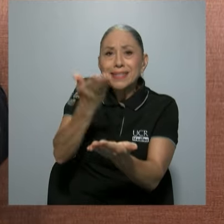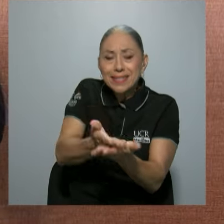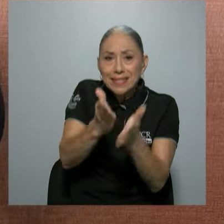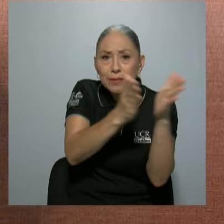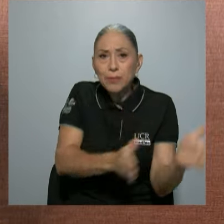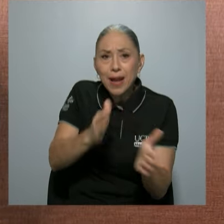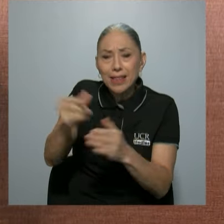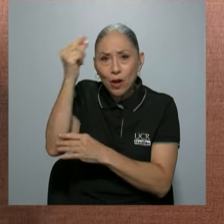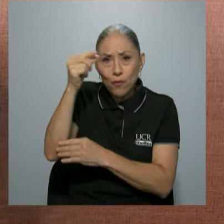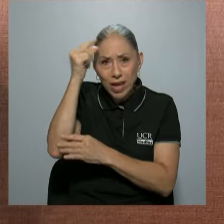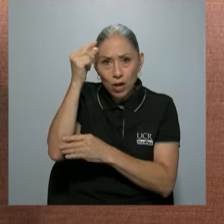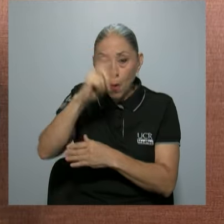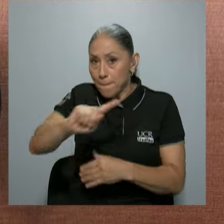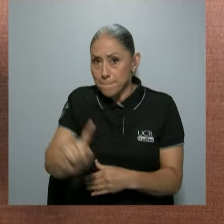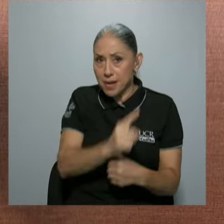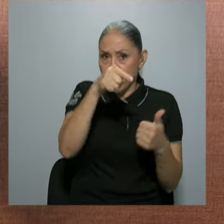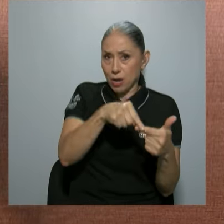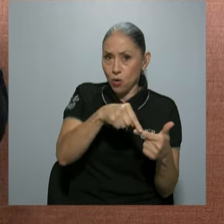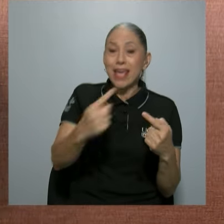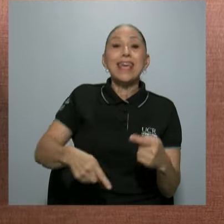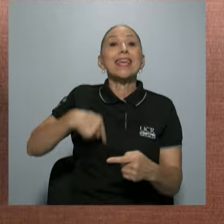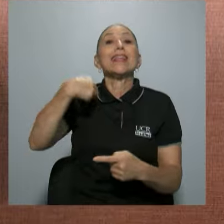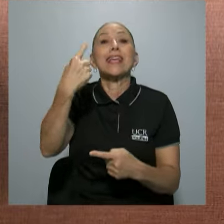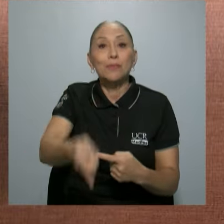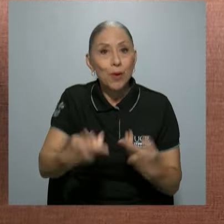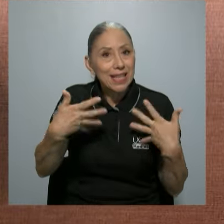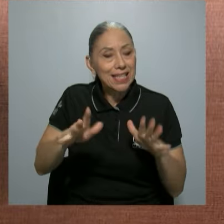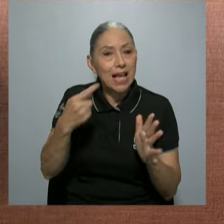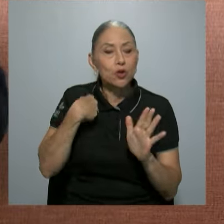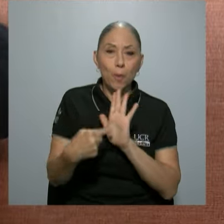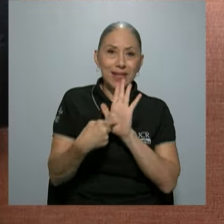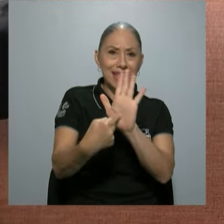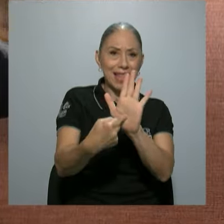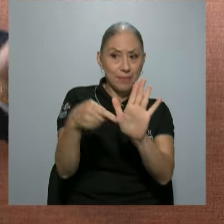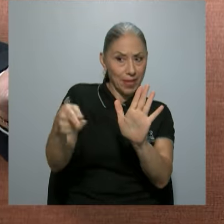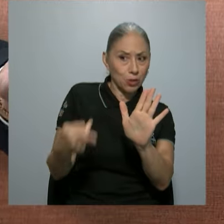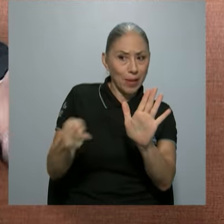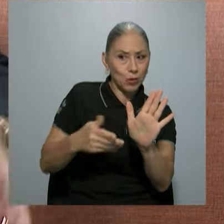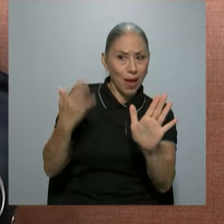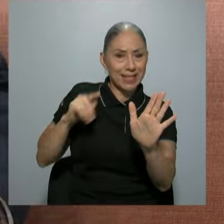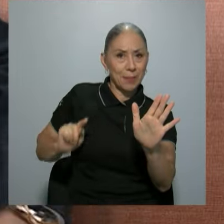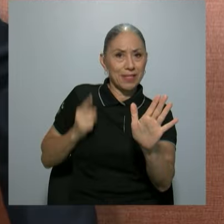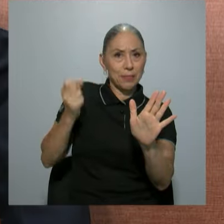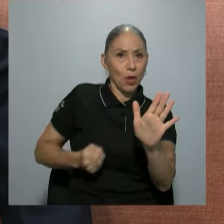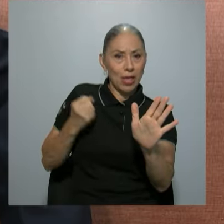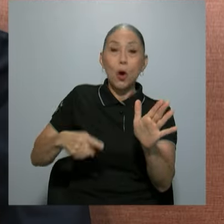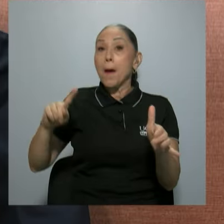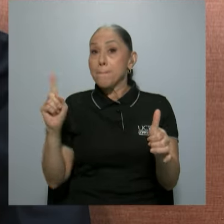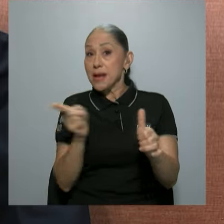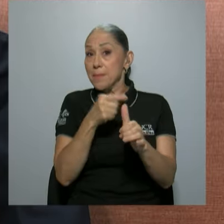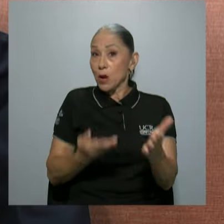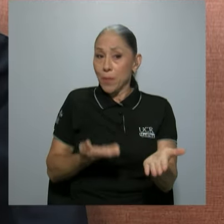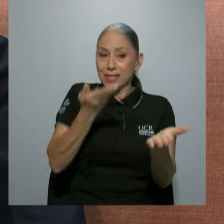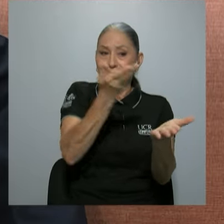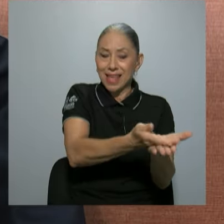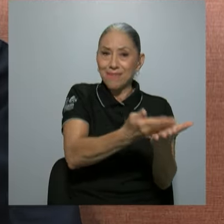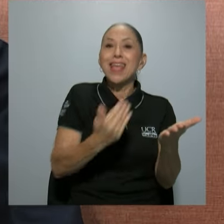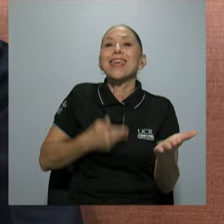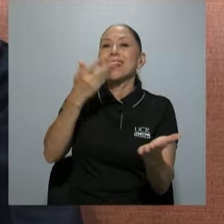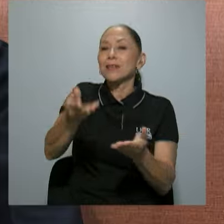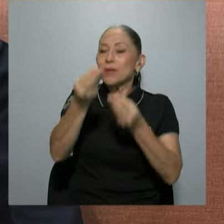después de haber presentado un plan de gobierno, que fue a principio de año, anunciamos que Nueva Generación me postulaba